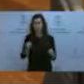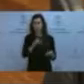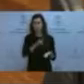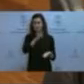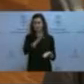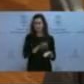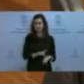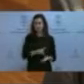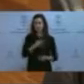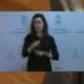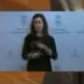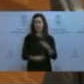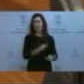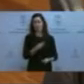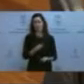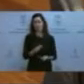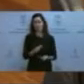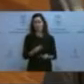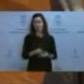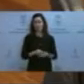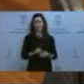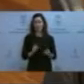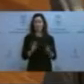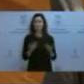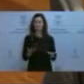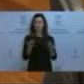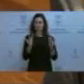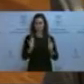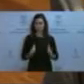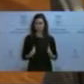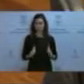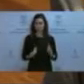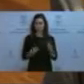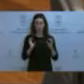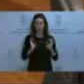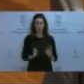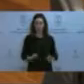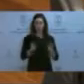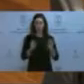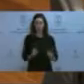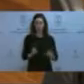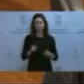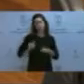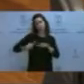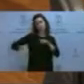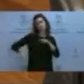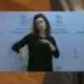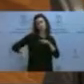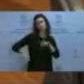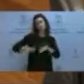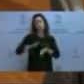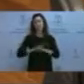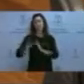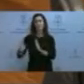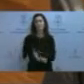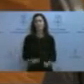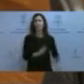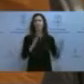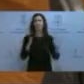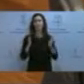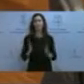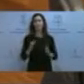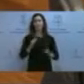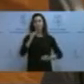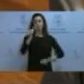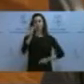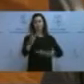de instrucción y enjuiciamiento, y que esa determinación exacta se difiere a la fase de ejecución